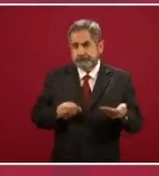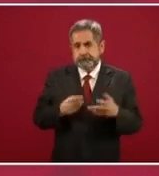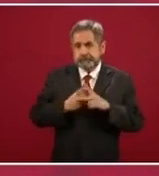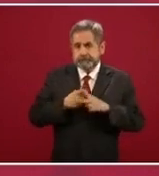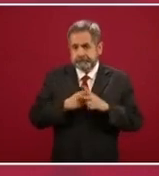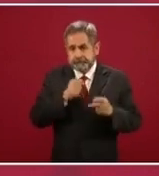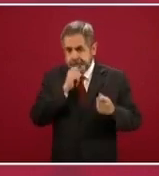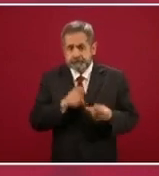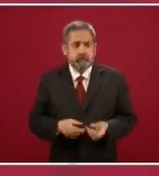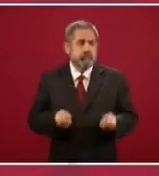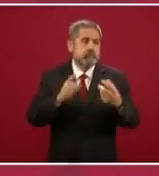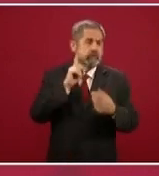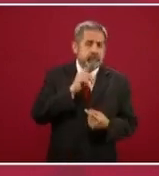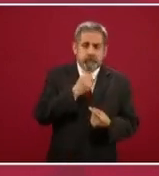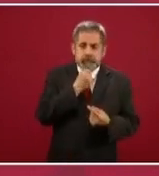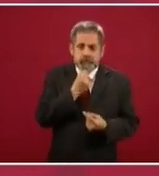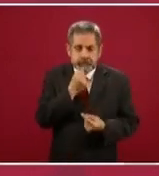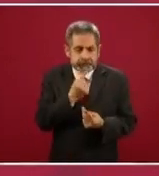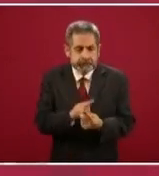niñas,